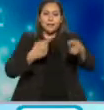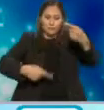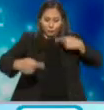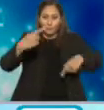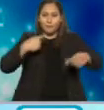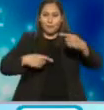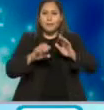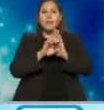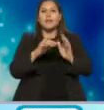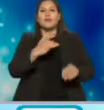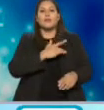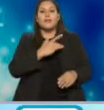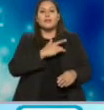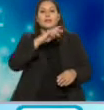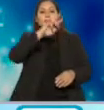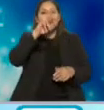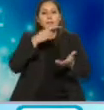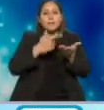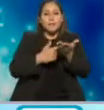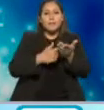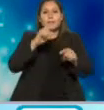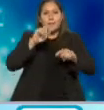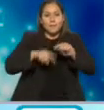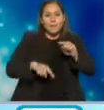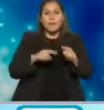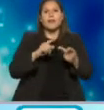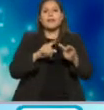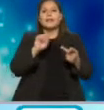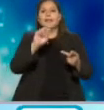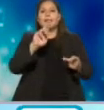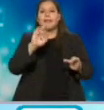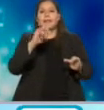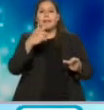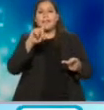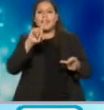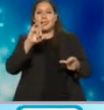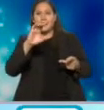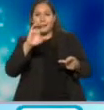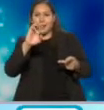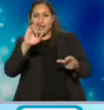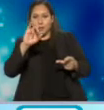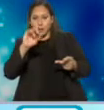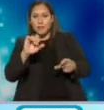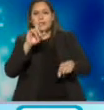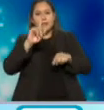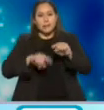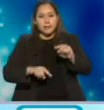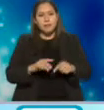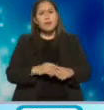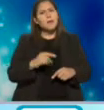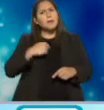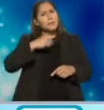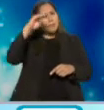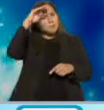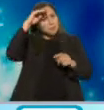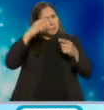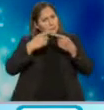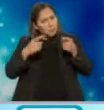como colesterol, como triglicéridos. ¿Me explico? Tienen este efecto benéfico. Y lo podríamos pensar todo lo contrario, por